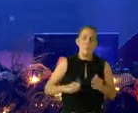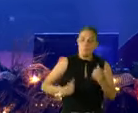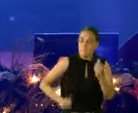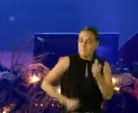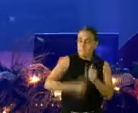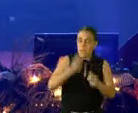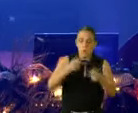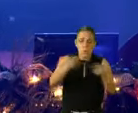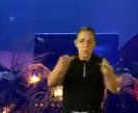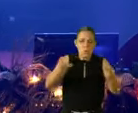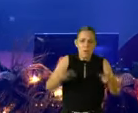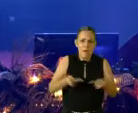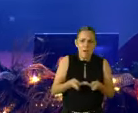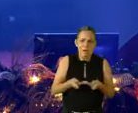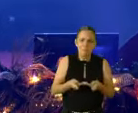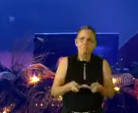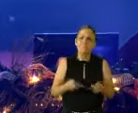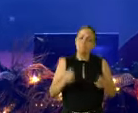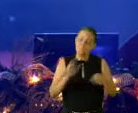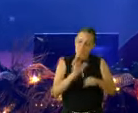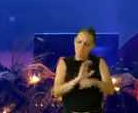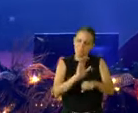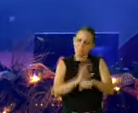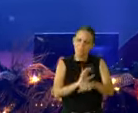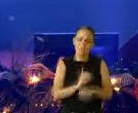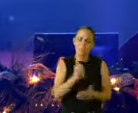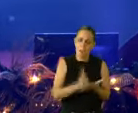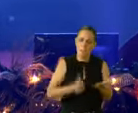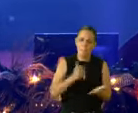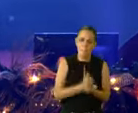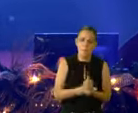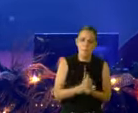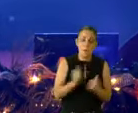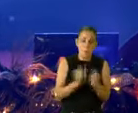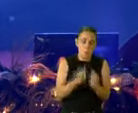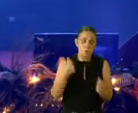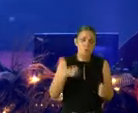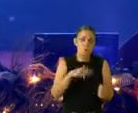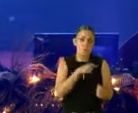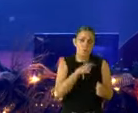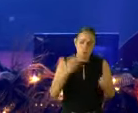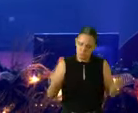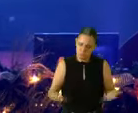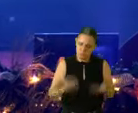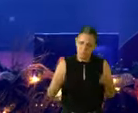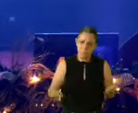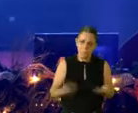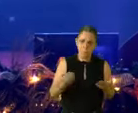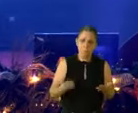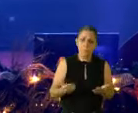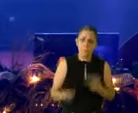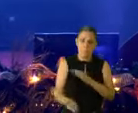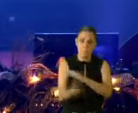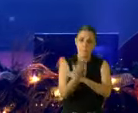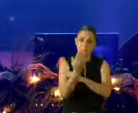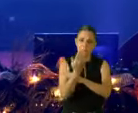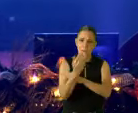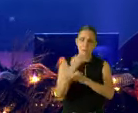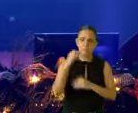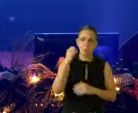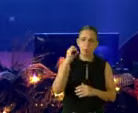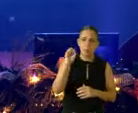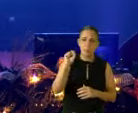Señor. Amén. Y con nosotros están en esta mañana Osvaldo, que